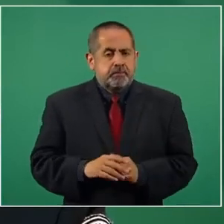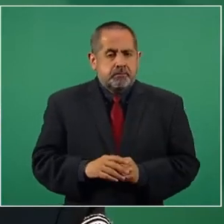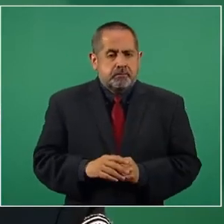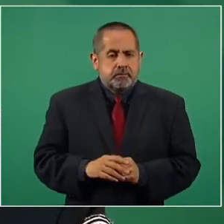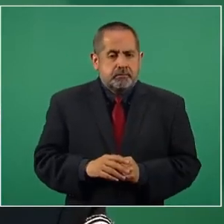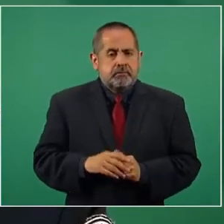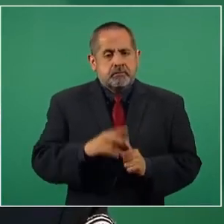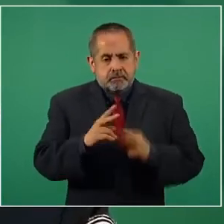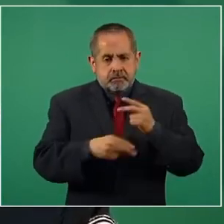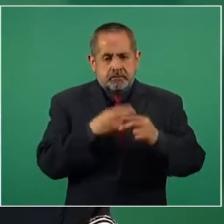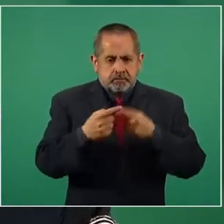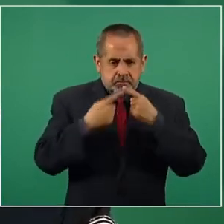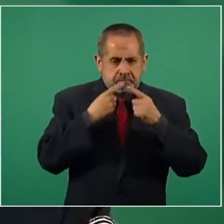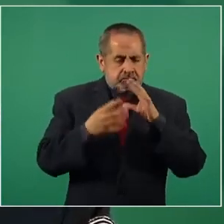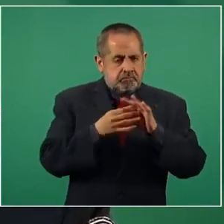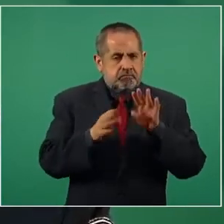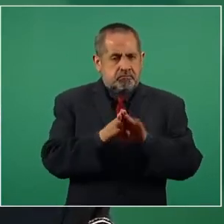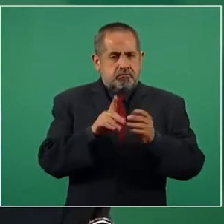pues están